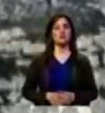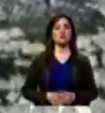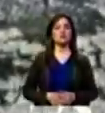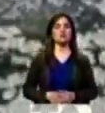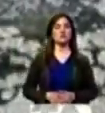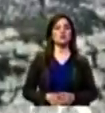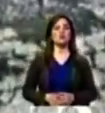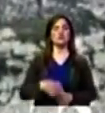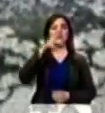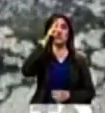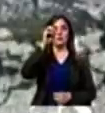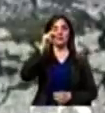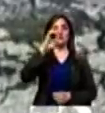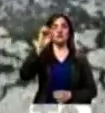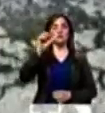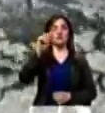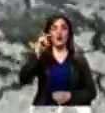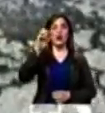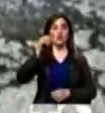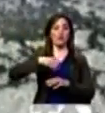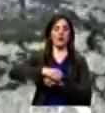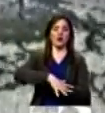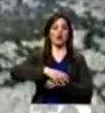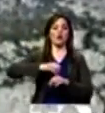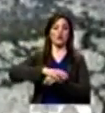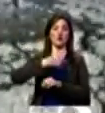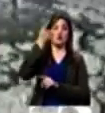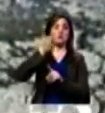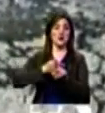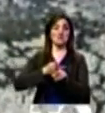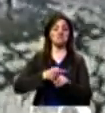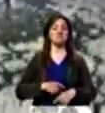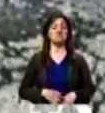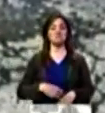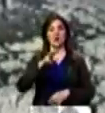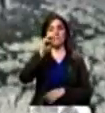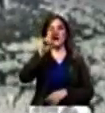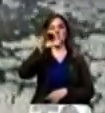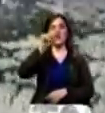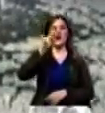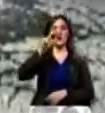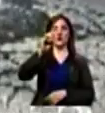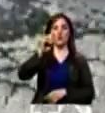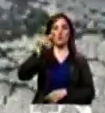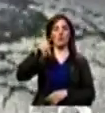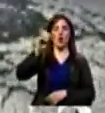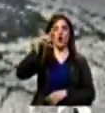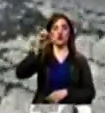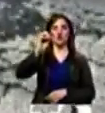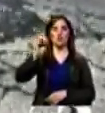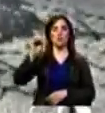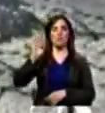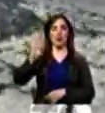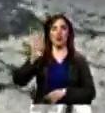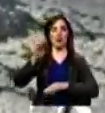En el sector de Ponciano Alto se registra una fuga de agua desde hace al menos un mes en la calle Mariano Pozo y pasaje B. Según el